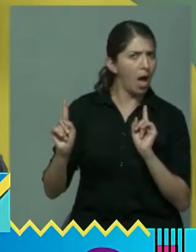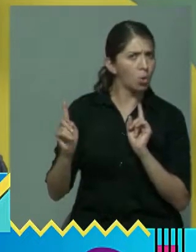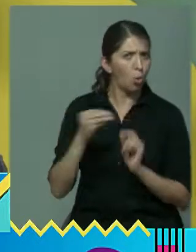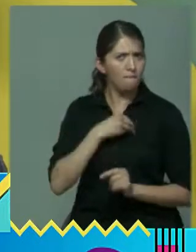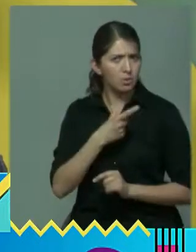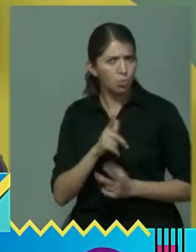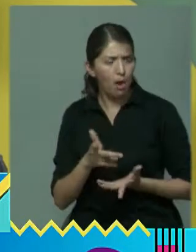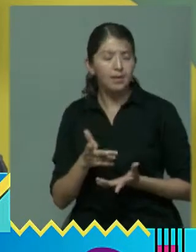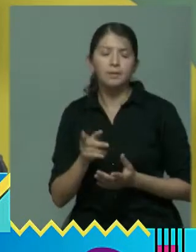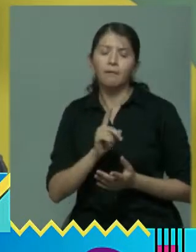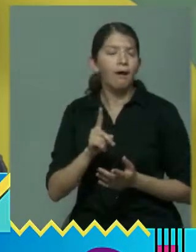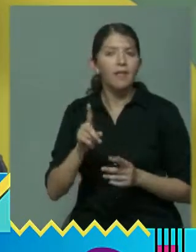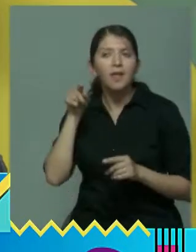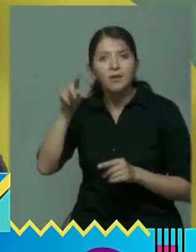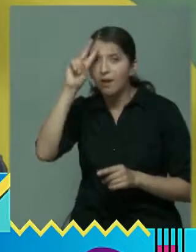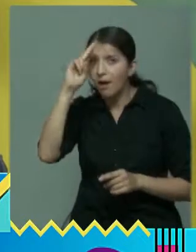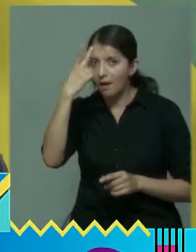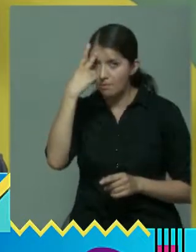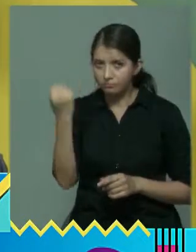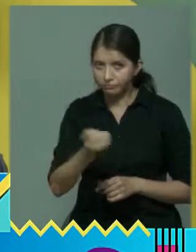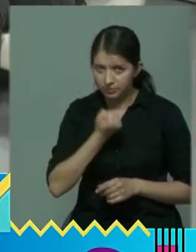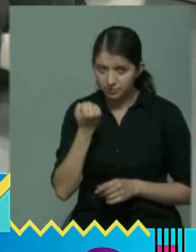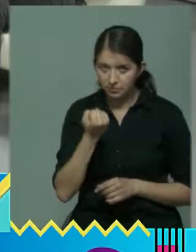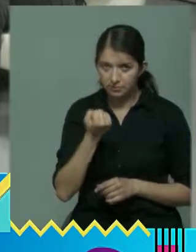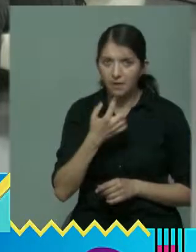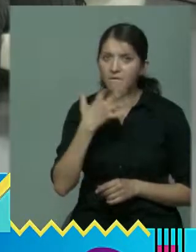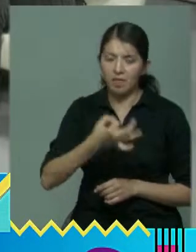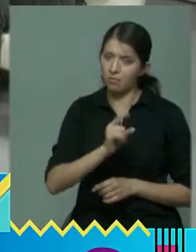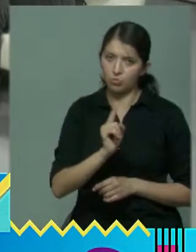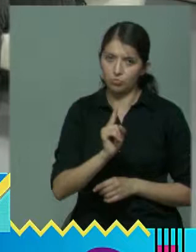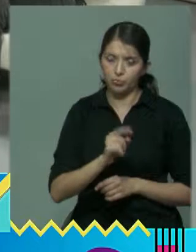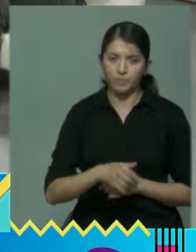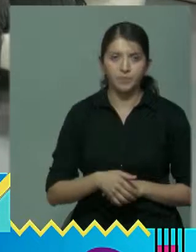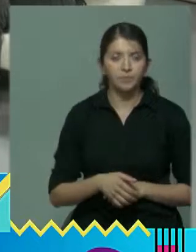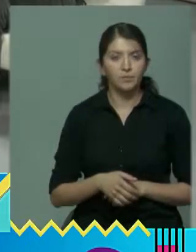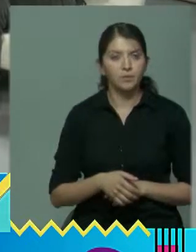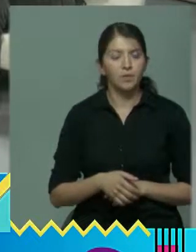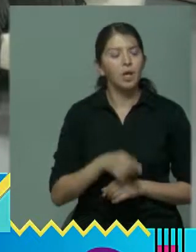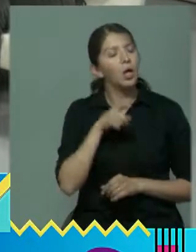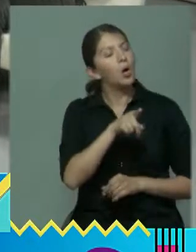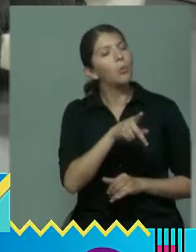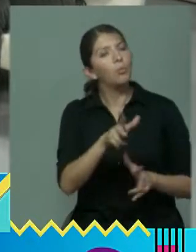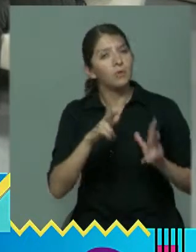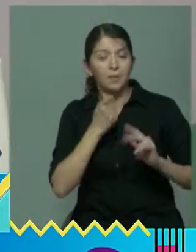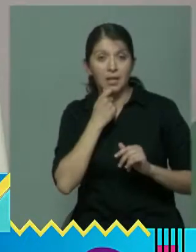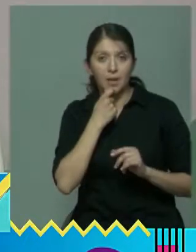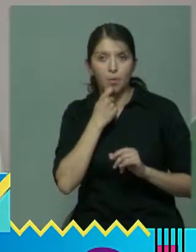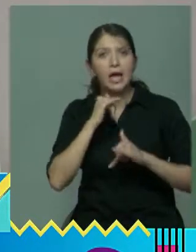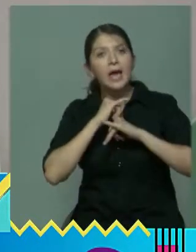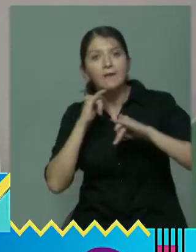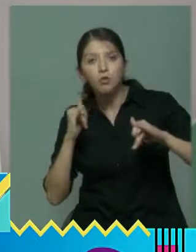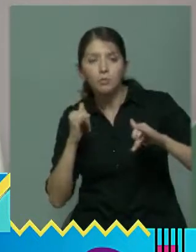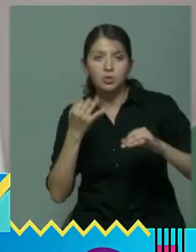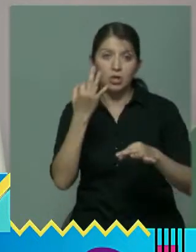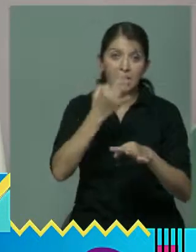realidad en todo esto que se dice. Ahora, vos hacías la diferenciación entre información y educación, y yo me pregunto en